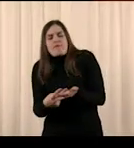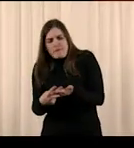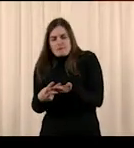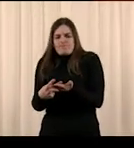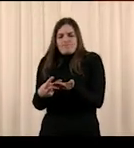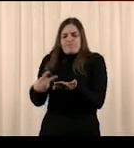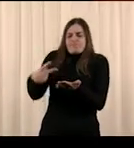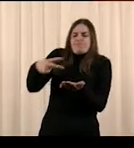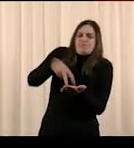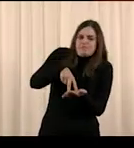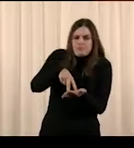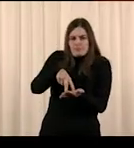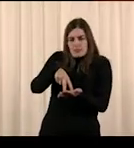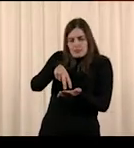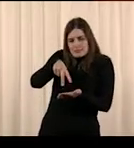cae,